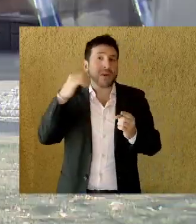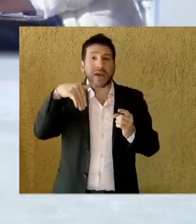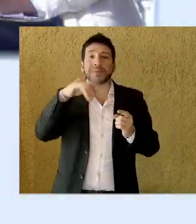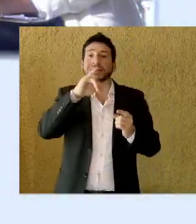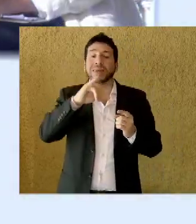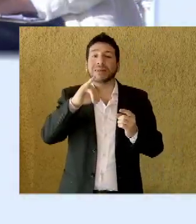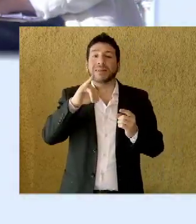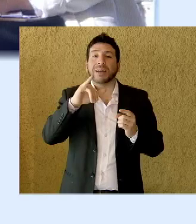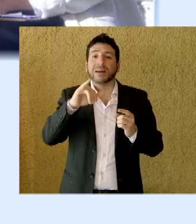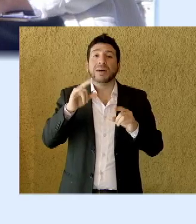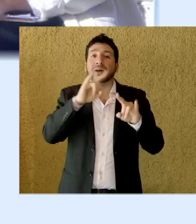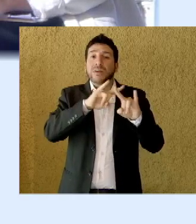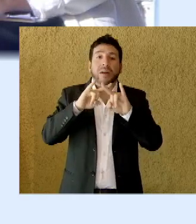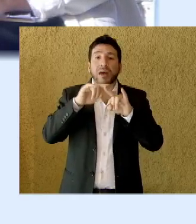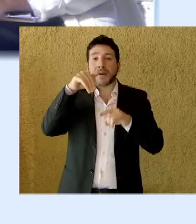Online,